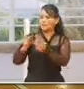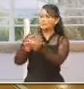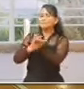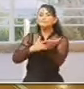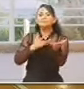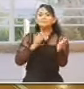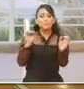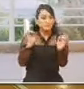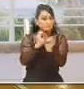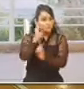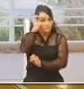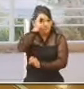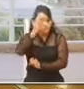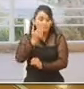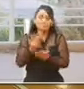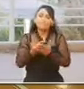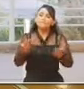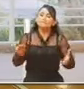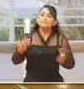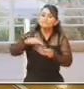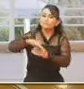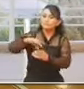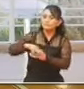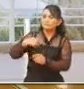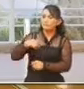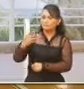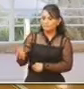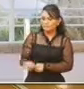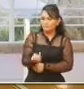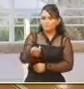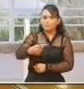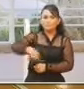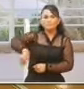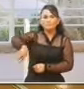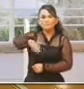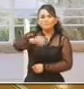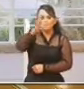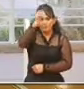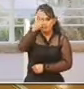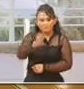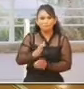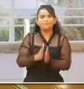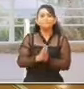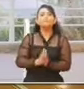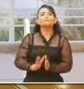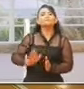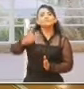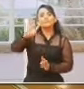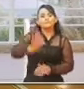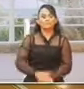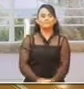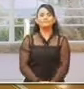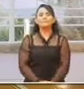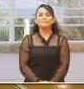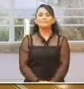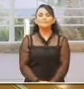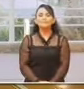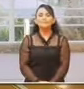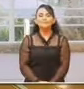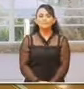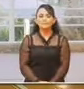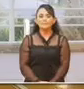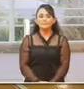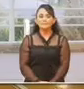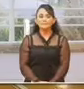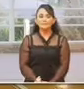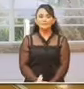no hay alguna consideración, procedo a someterlo a votación, por lo que les pregunto, quienes estén por su aprobación, favor de manifestarlo de manera económica levantando su mano.